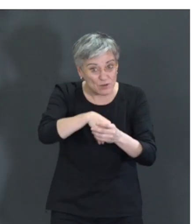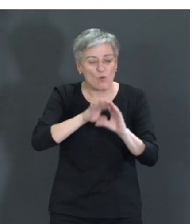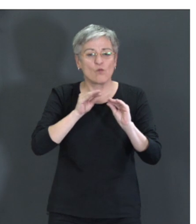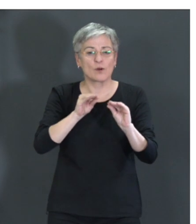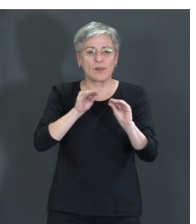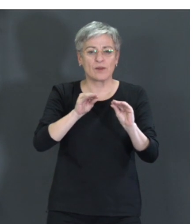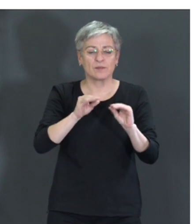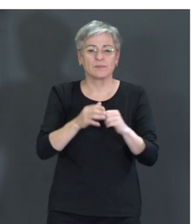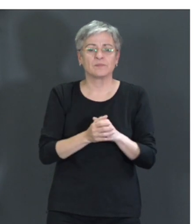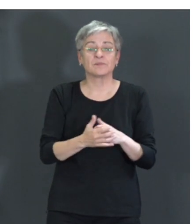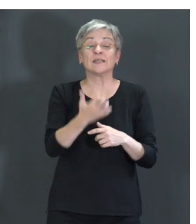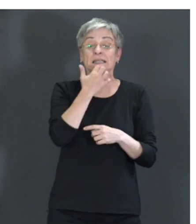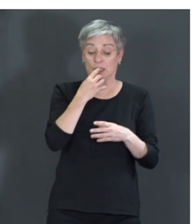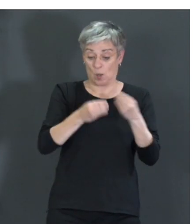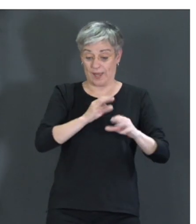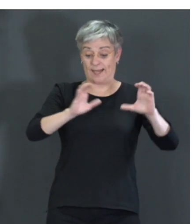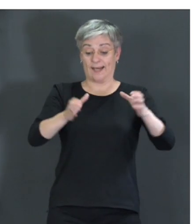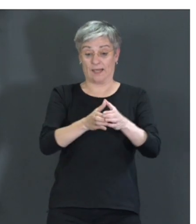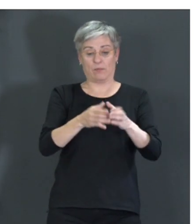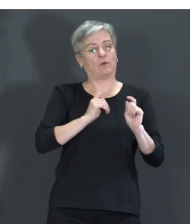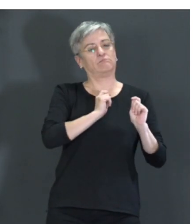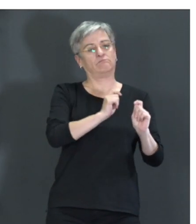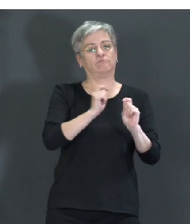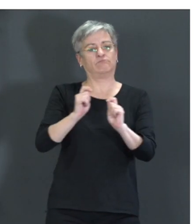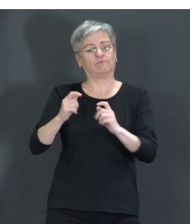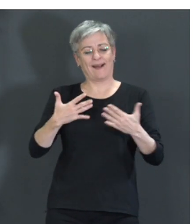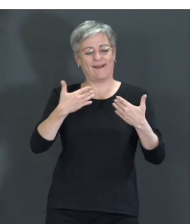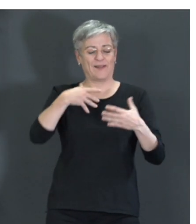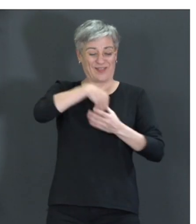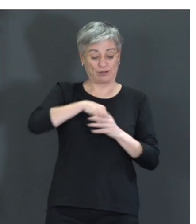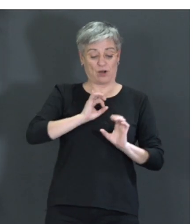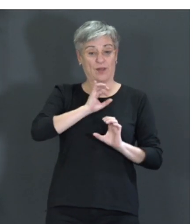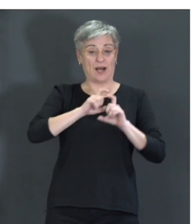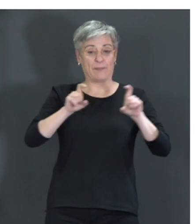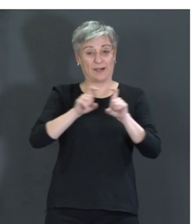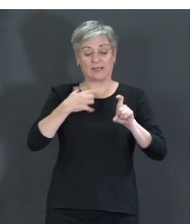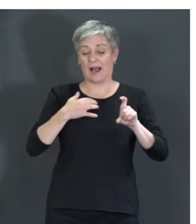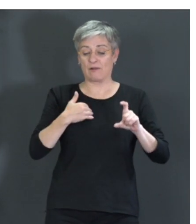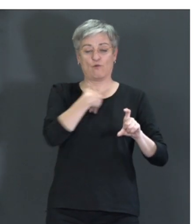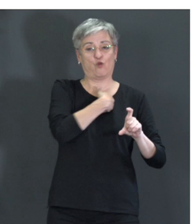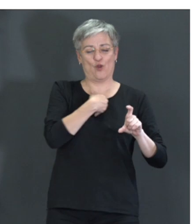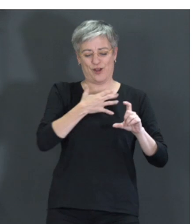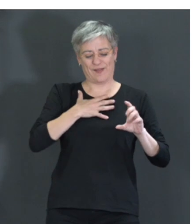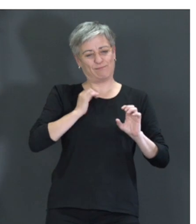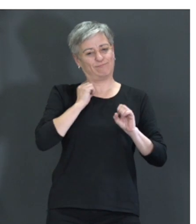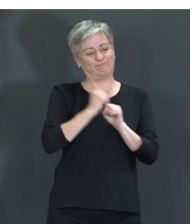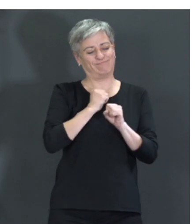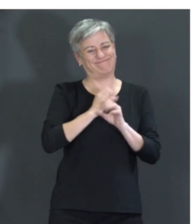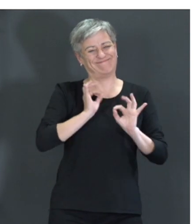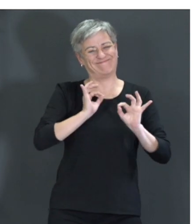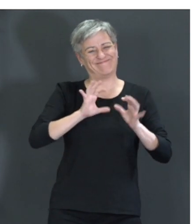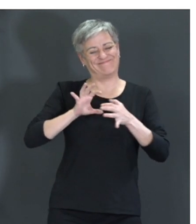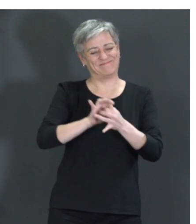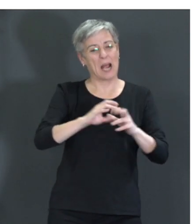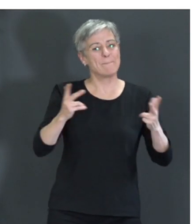Cuando tú haces equipos de emergencia, o sea, que designas a personas dentro de tu organización para que realicen unas funciones determinadas en una emergencia,